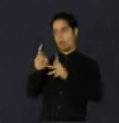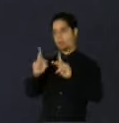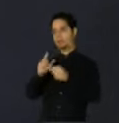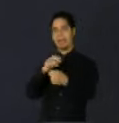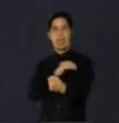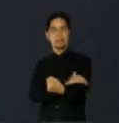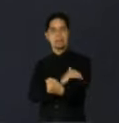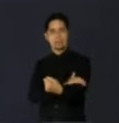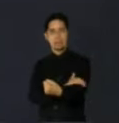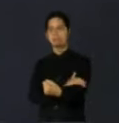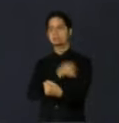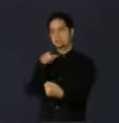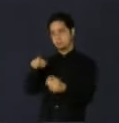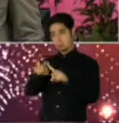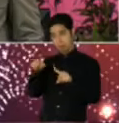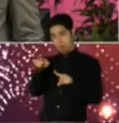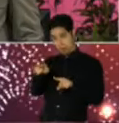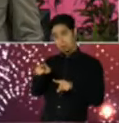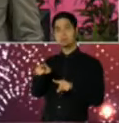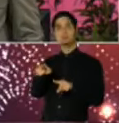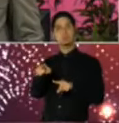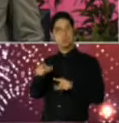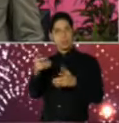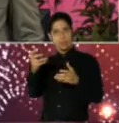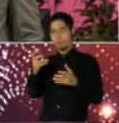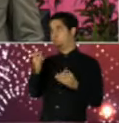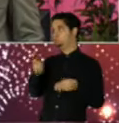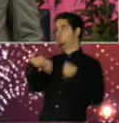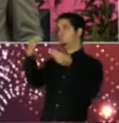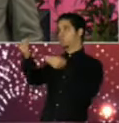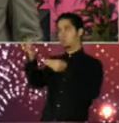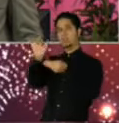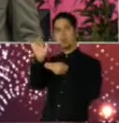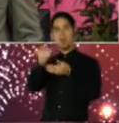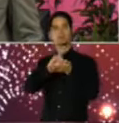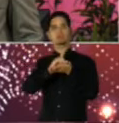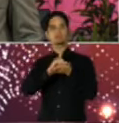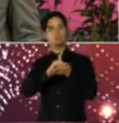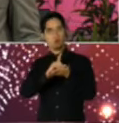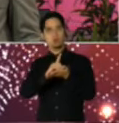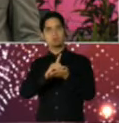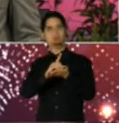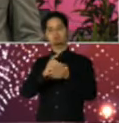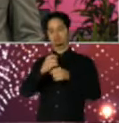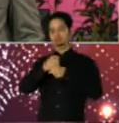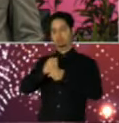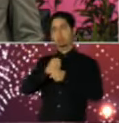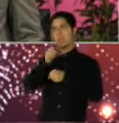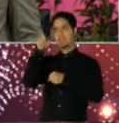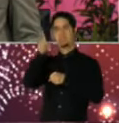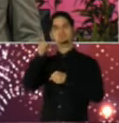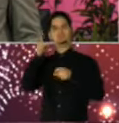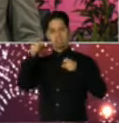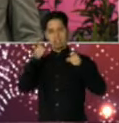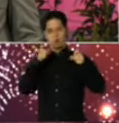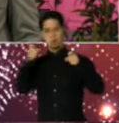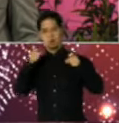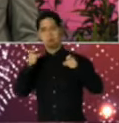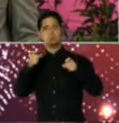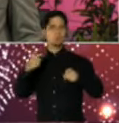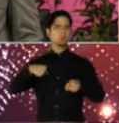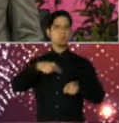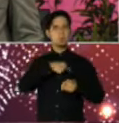la vamos a llevar a la entidad pertinente, tanto a el Drug Enforcement Administration y la quien regula. Nosotros tenemos un número de controlados en